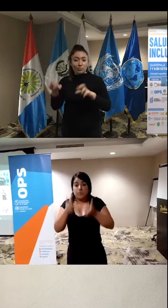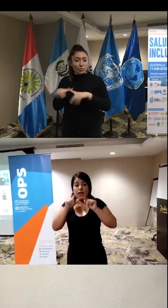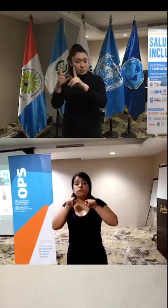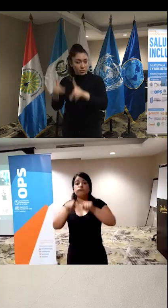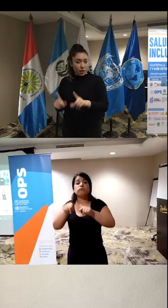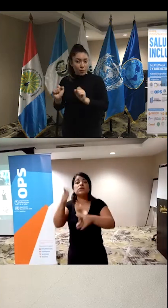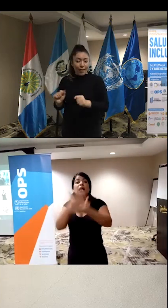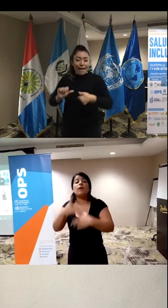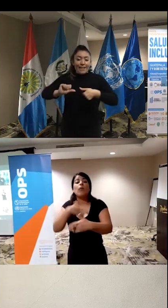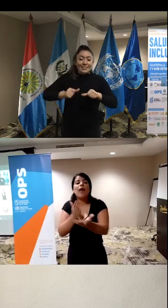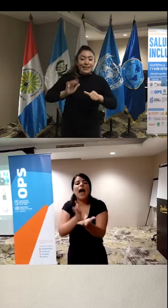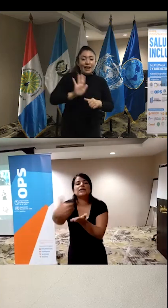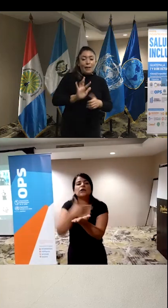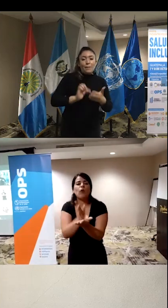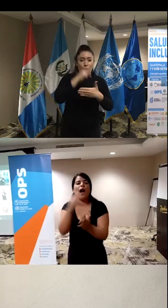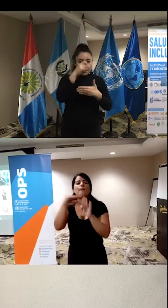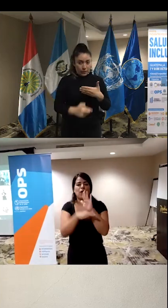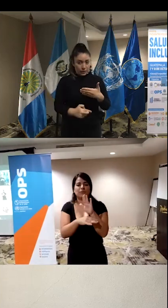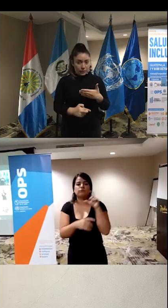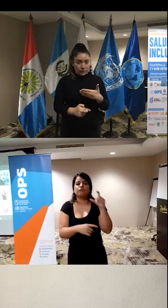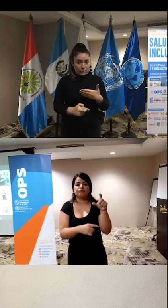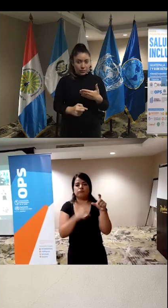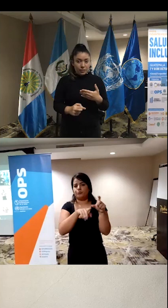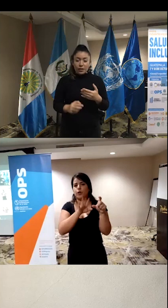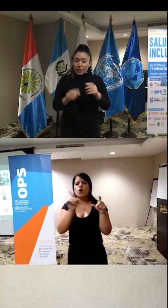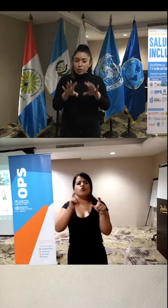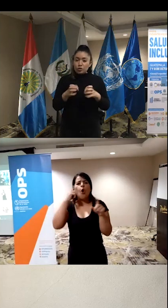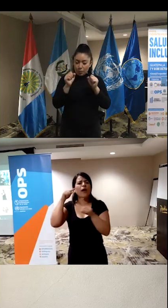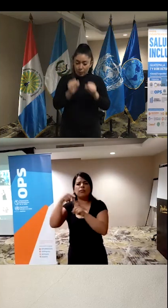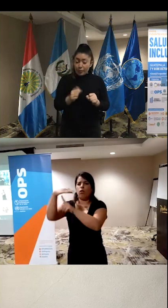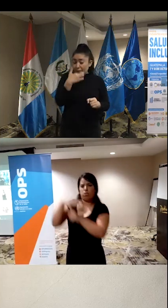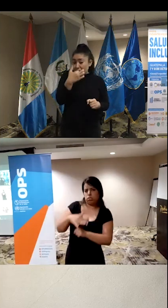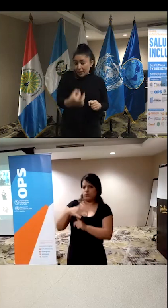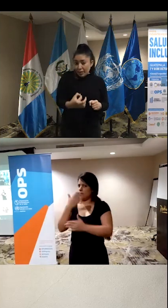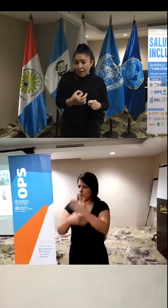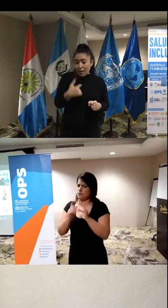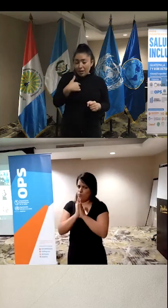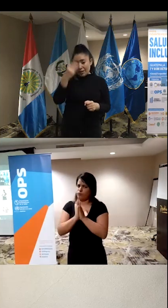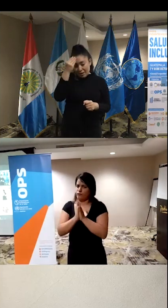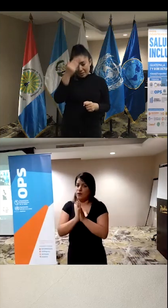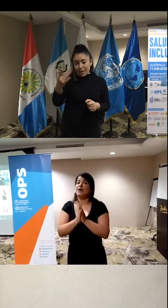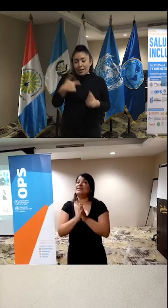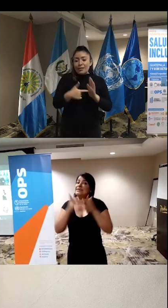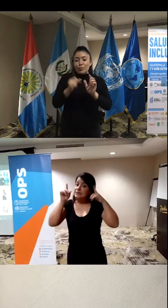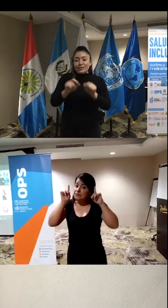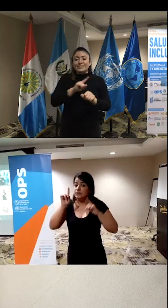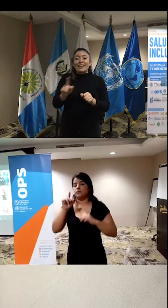acceder a esos programas. Bueno, faltará ver si de verdad las políticas son inclusivas, ¿verdad?